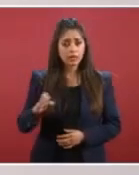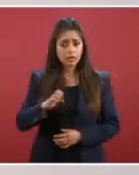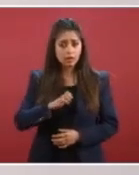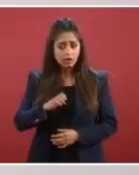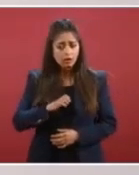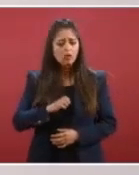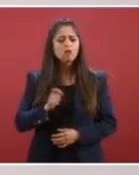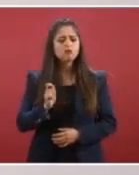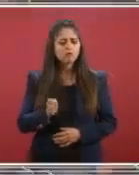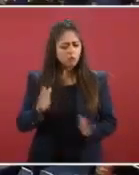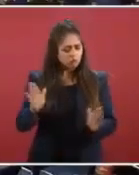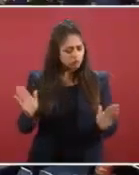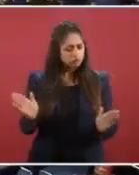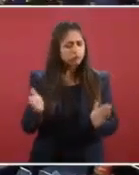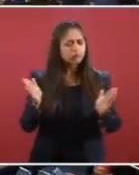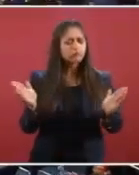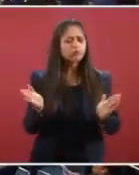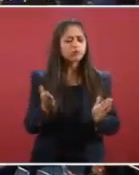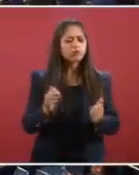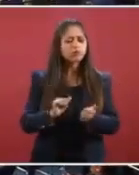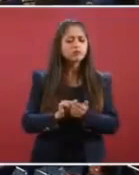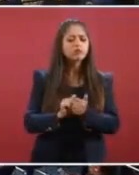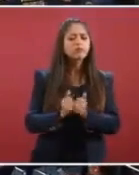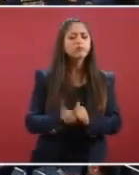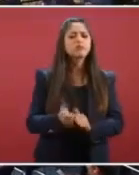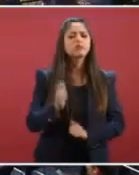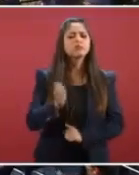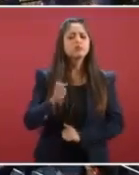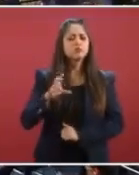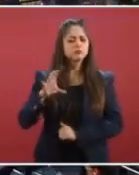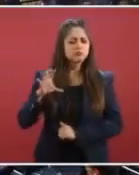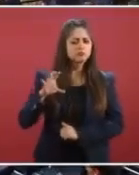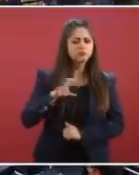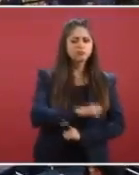transmiten pasión,